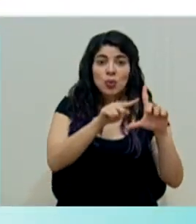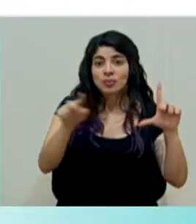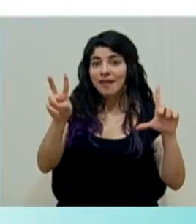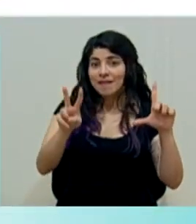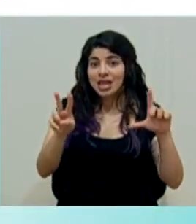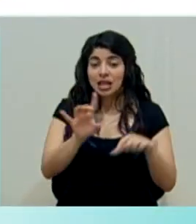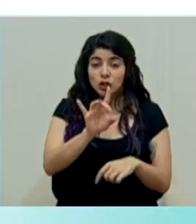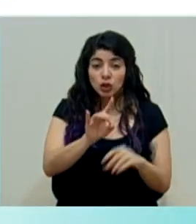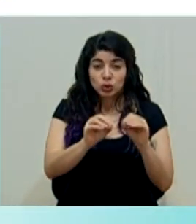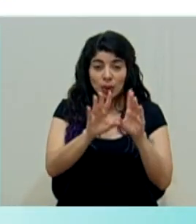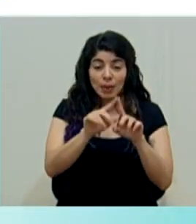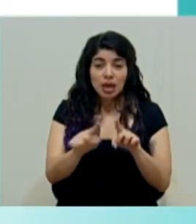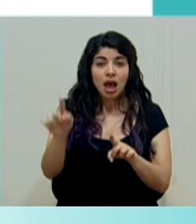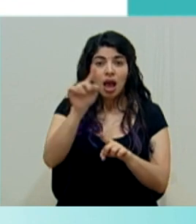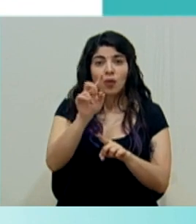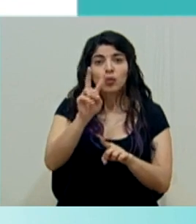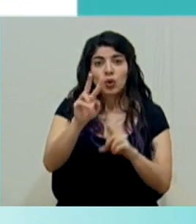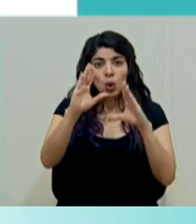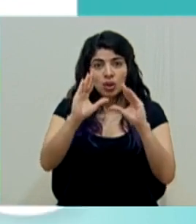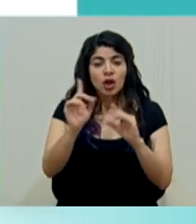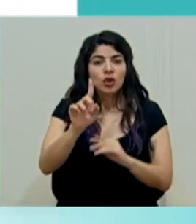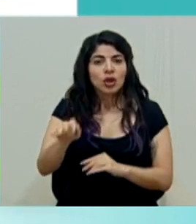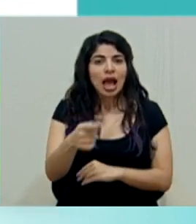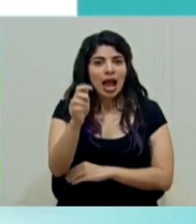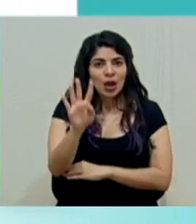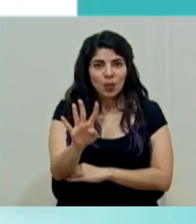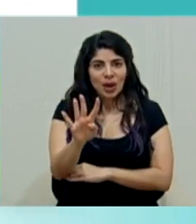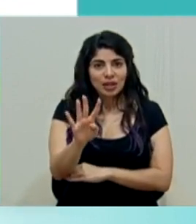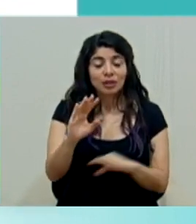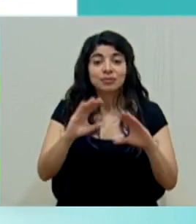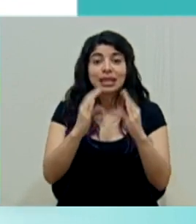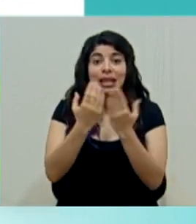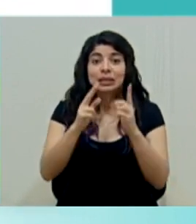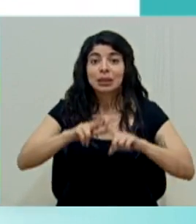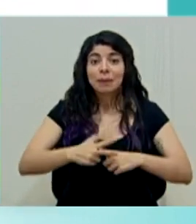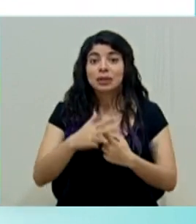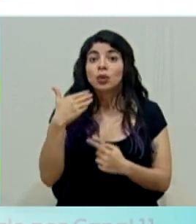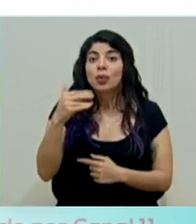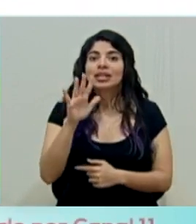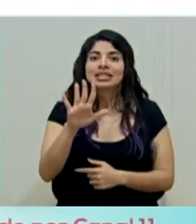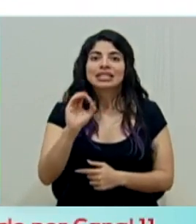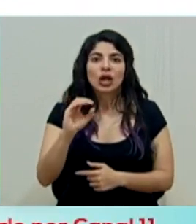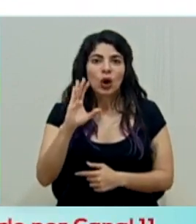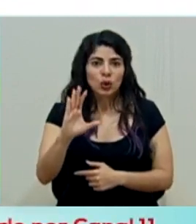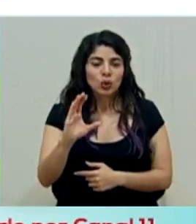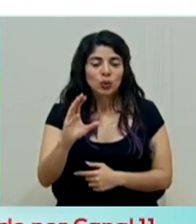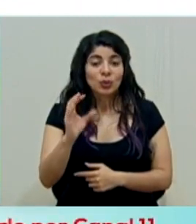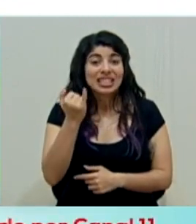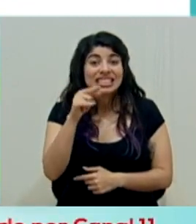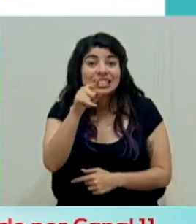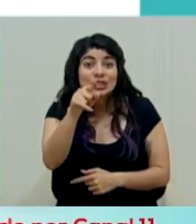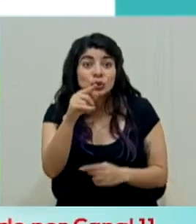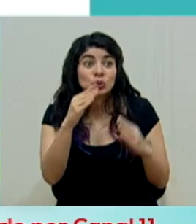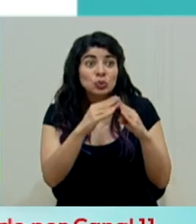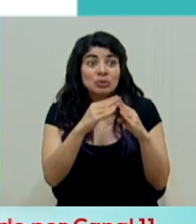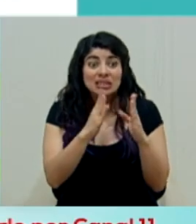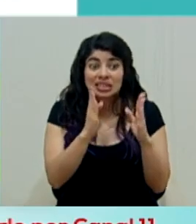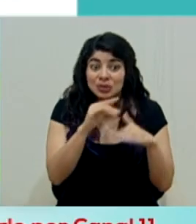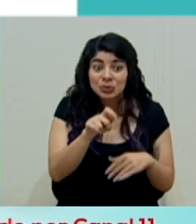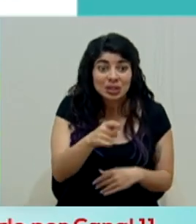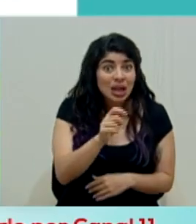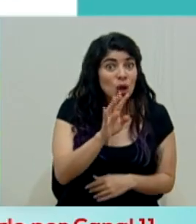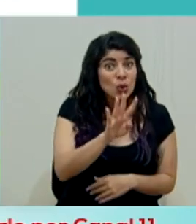viernes, de 8 de la mañana a 2 de la tarde, por Canal 4. Las clases inician el 5 de octubre. Si en tu zona Canal 4 no